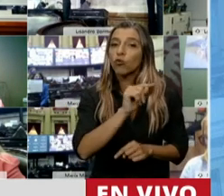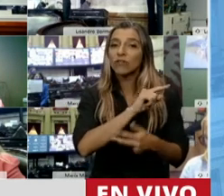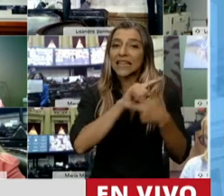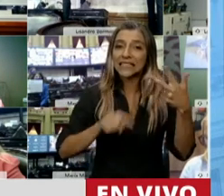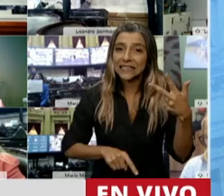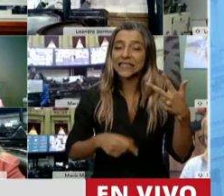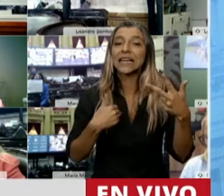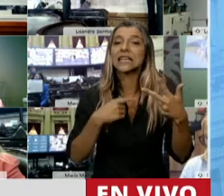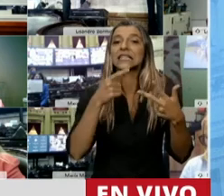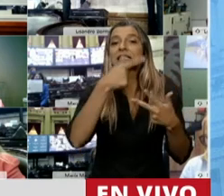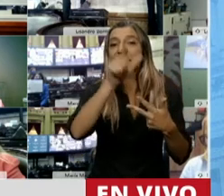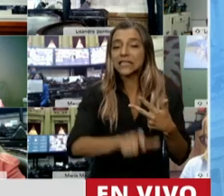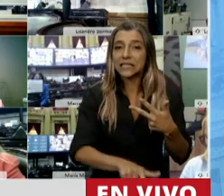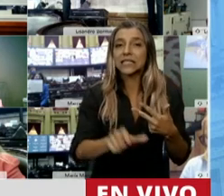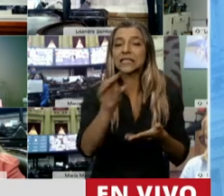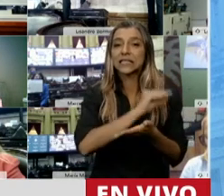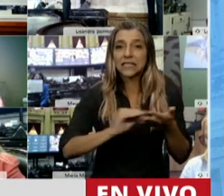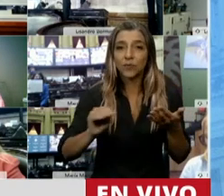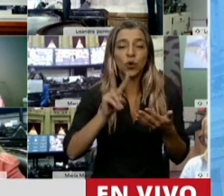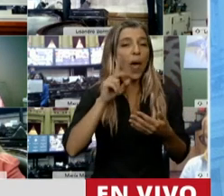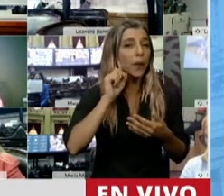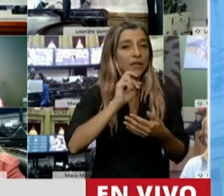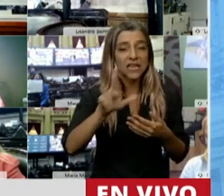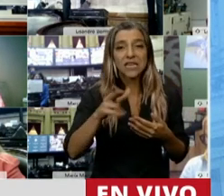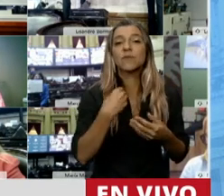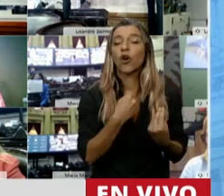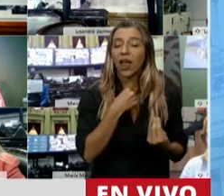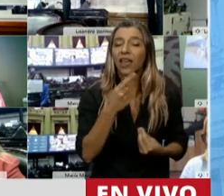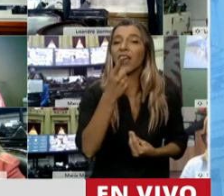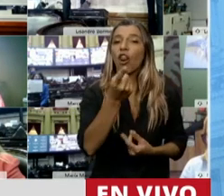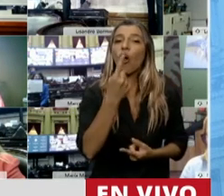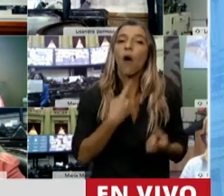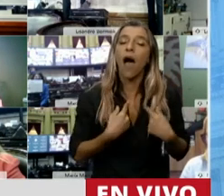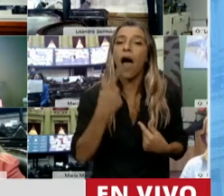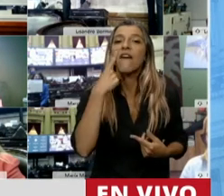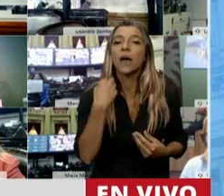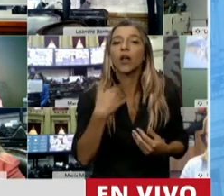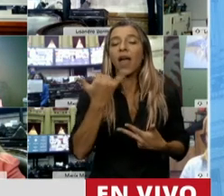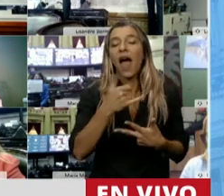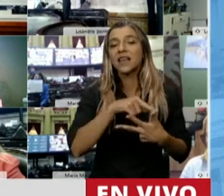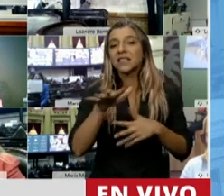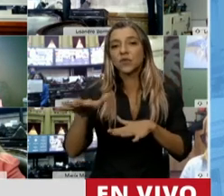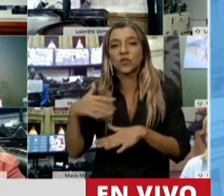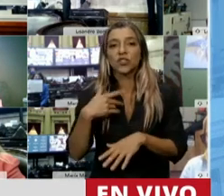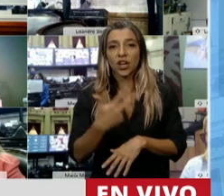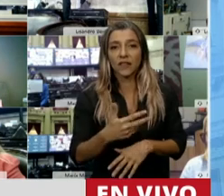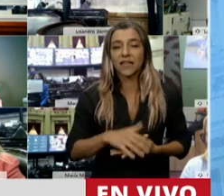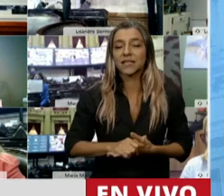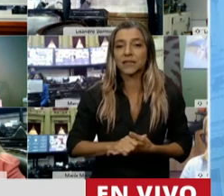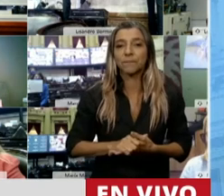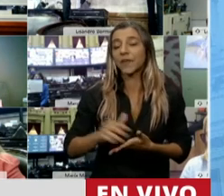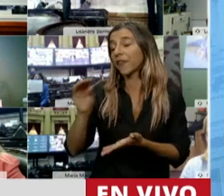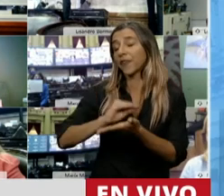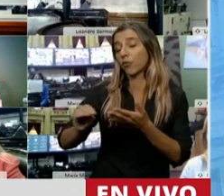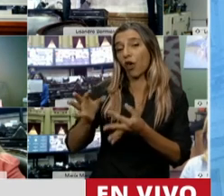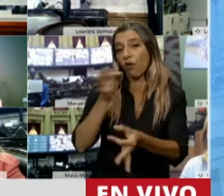informante para que me responda, porque creo que sería de suma utilidad de algunos hechos que se pueden producir con esta ley. No se puede dialogar.